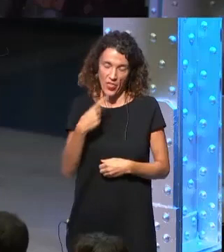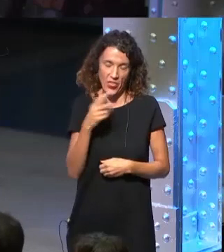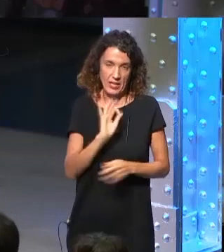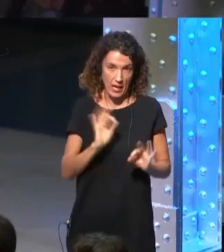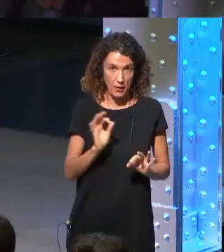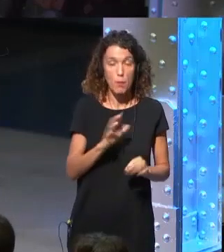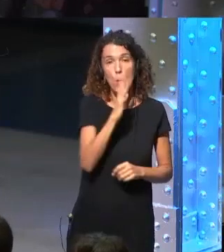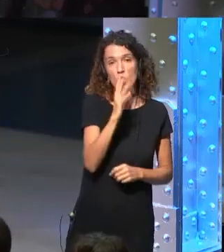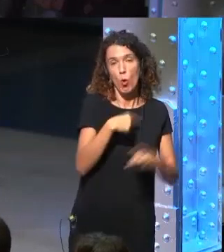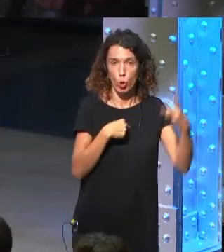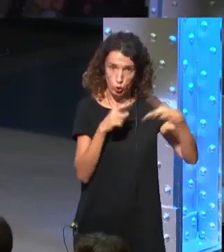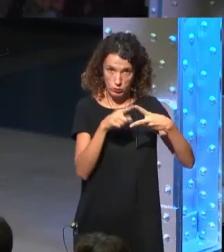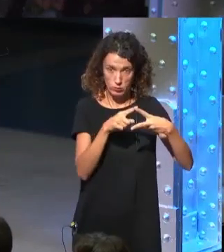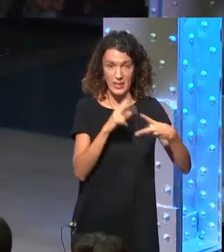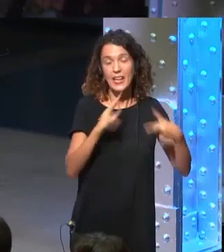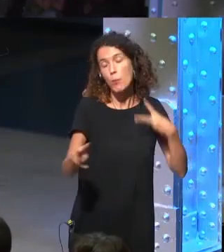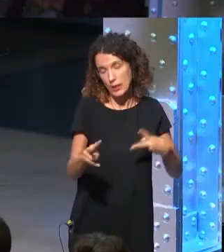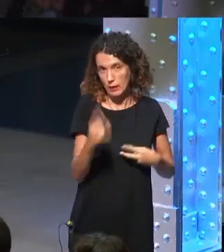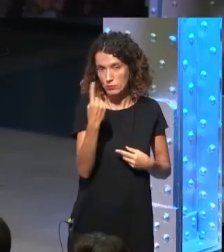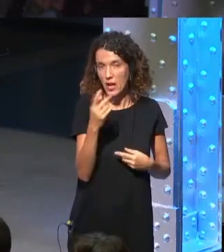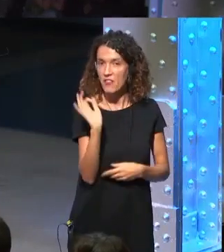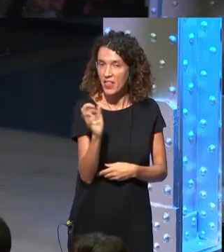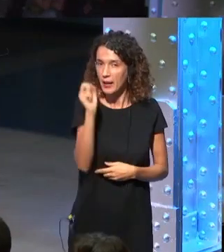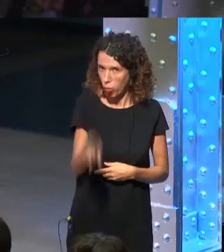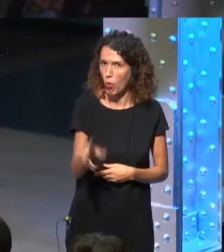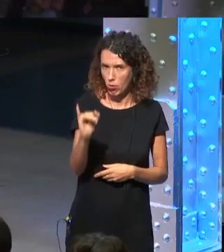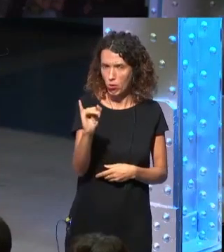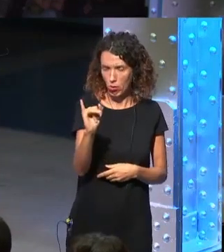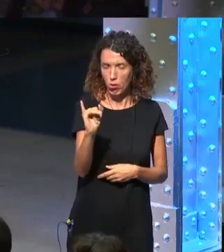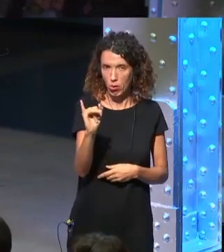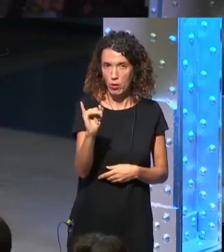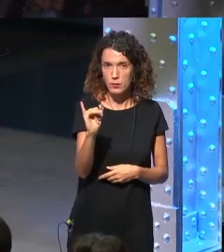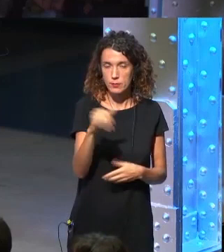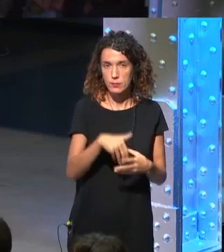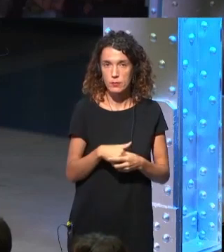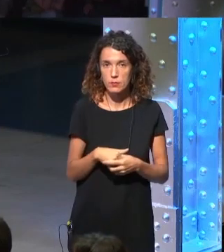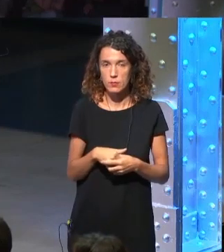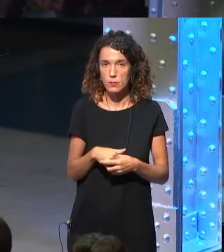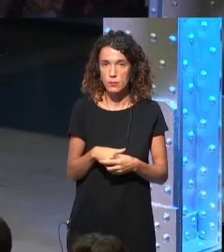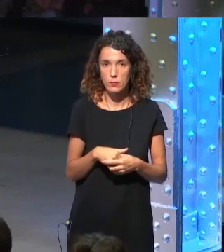motivos para esto. Un motivo, una respuesta es verdad, tienes razón.